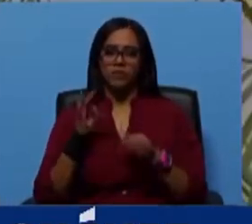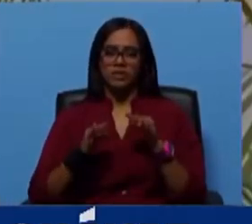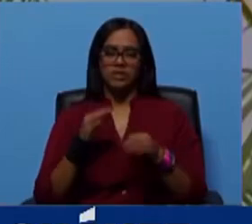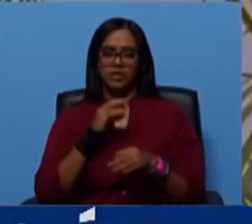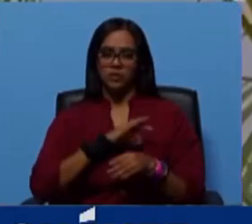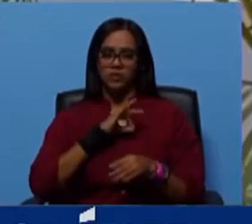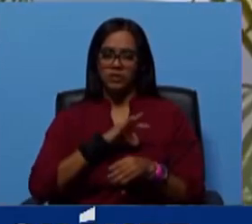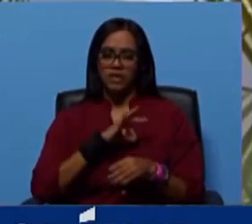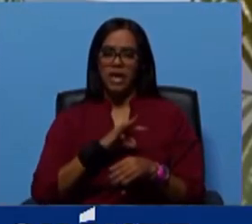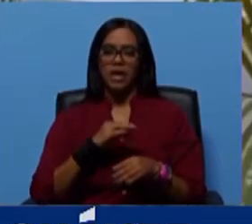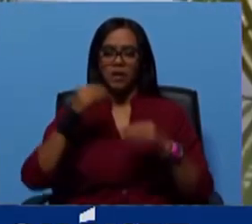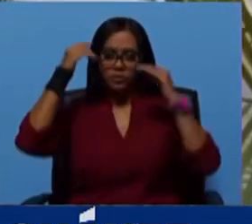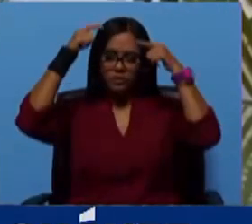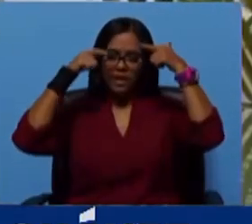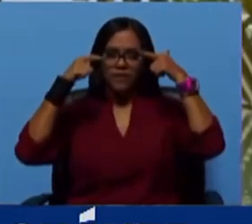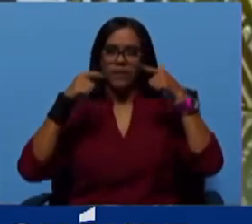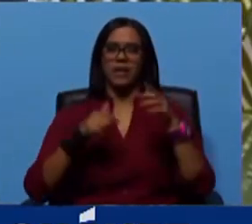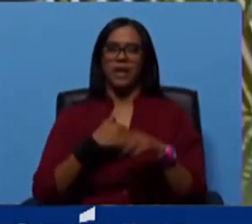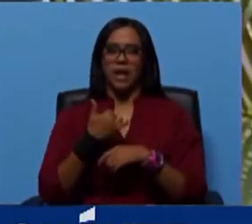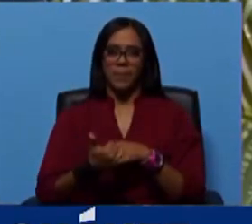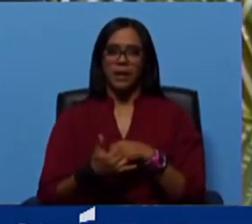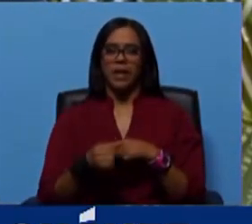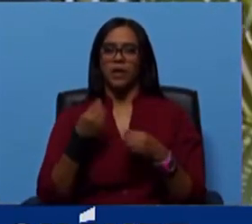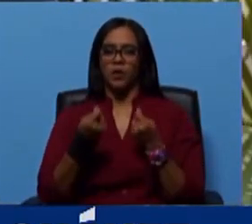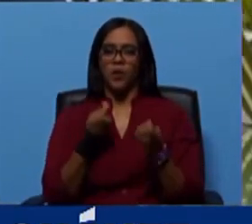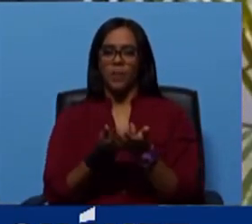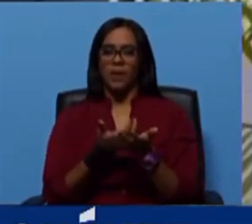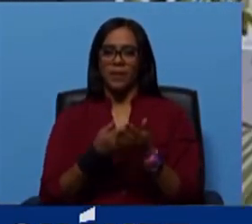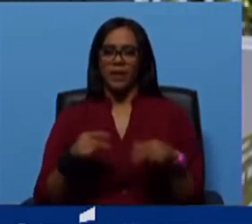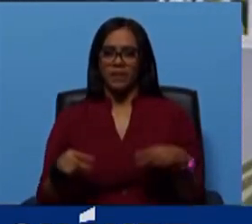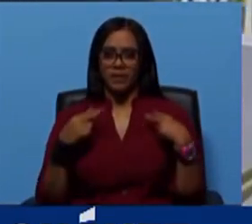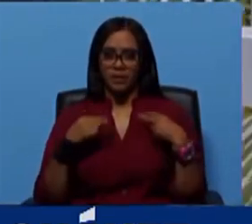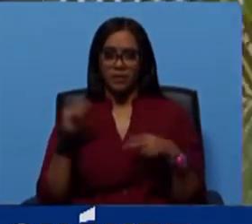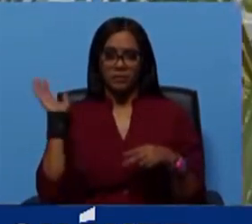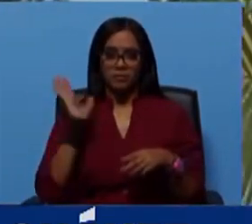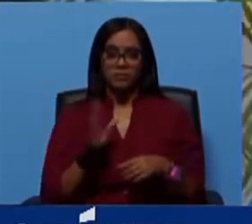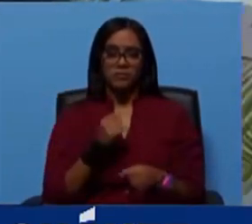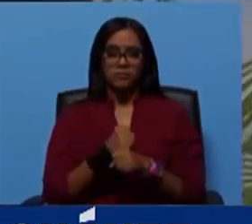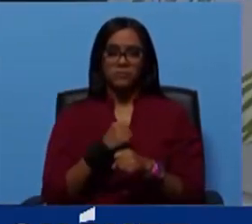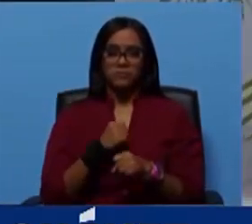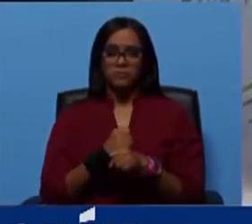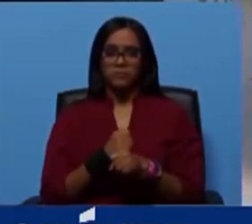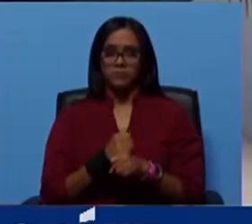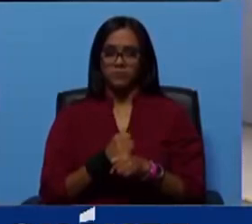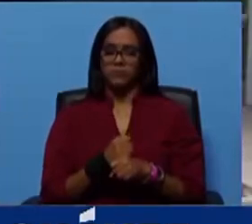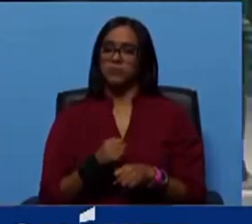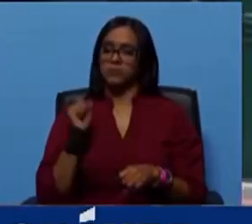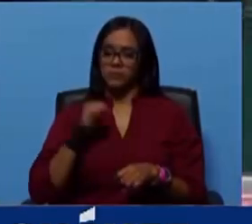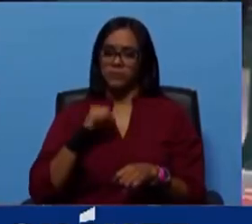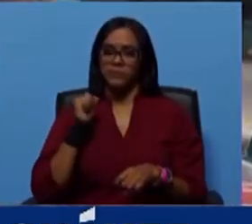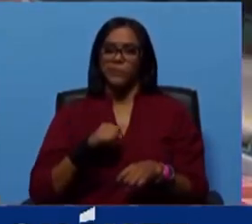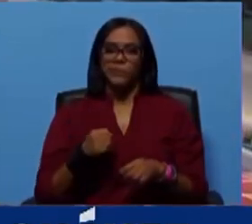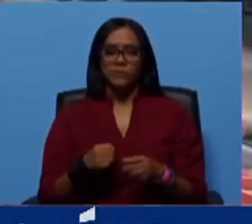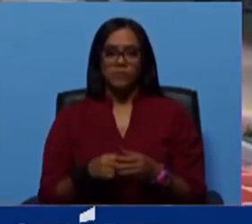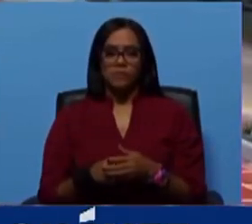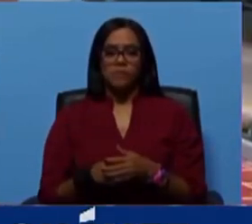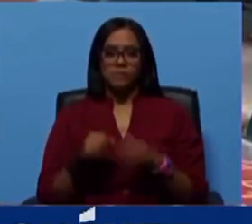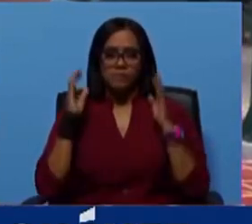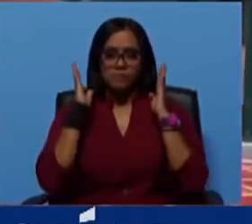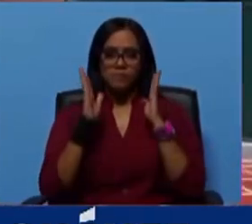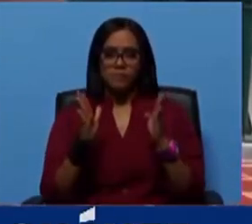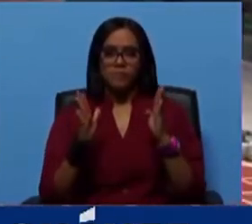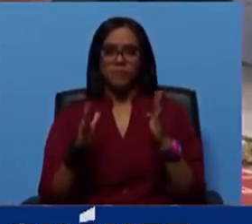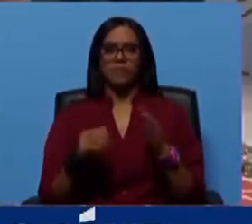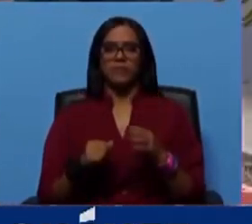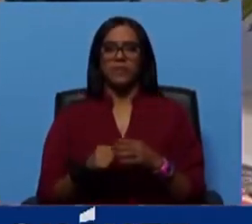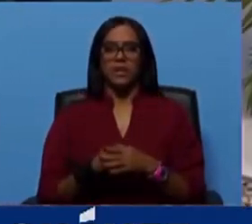Plan Bodegas, Vértice 6, de Economía para la Vida. Ustedes le han venido trabajando en este tema, ¿no?, de las bodegas. Sí, fíjate, ya hemos atendido en lo que